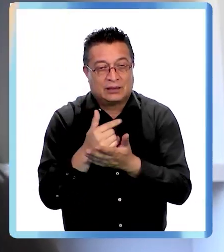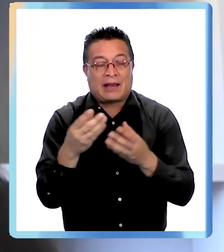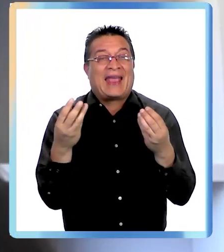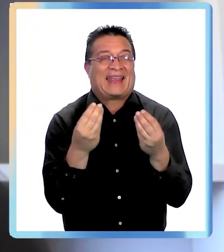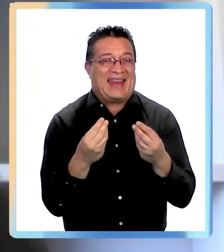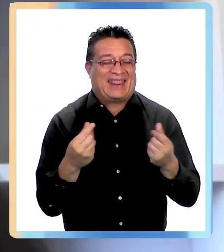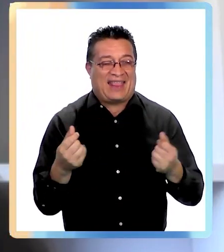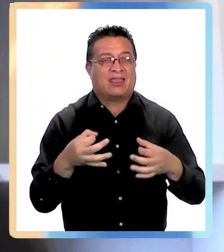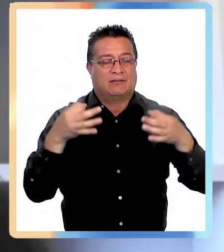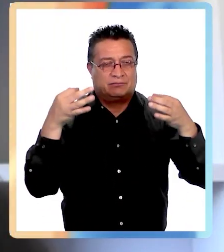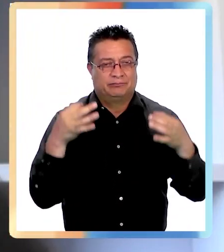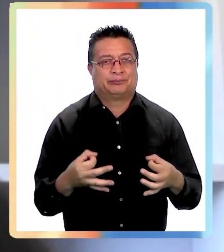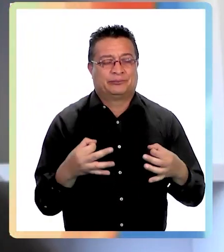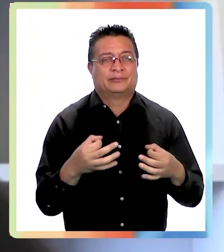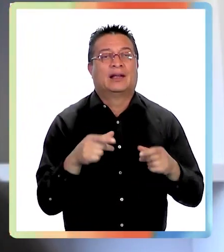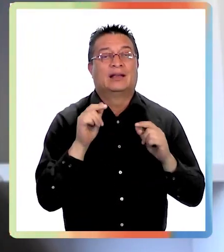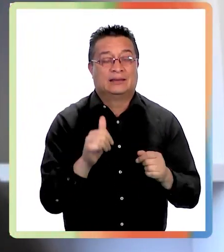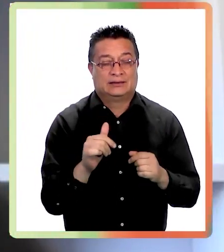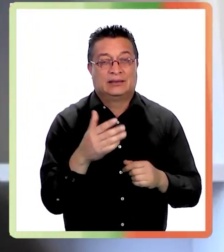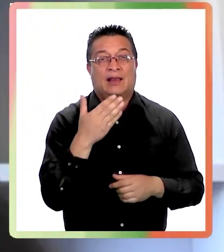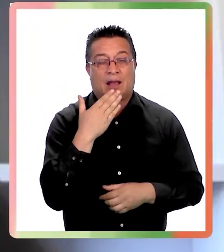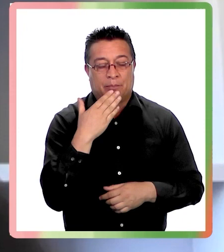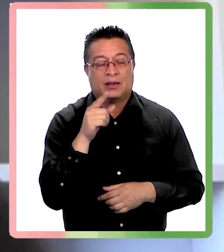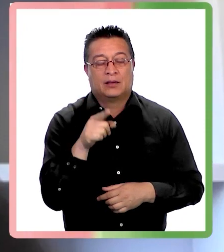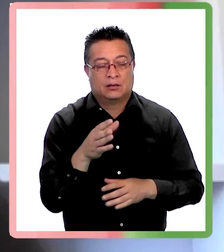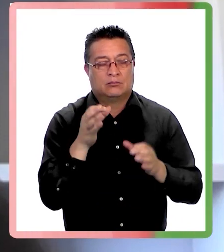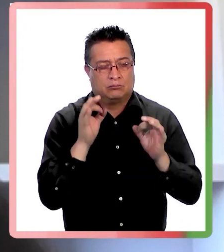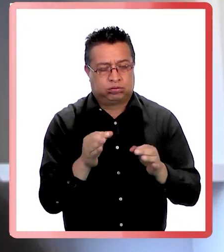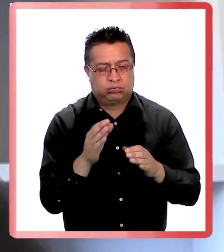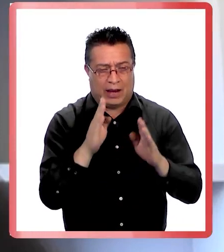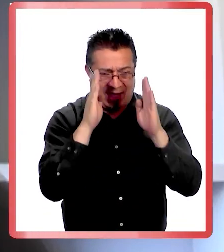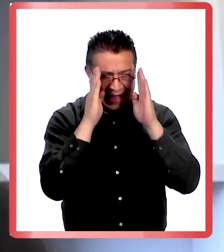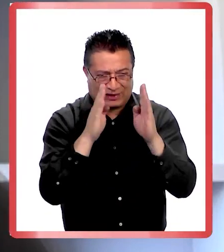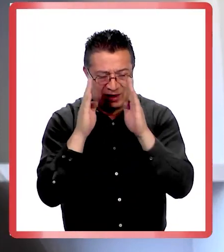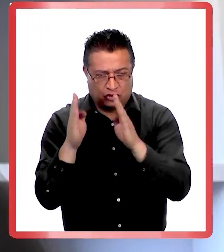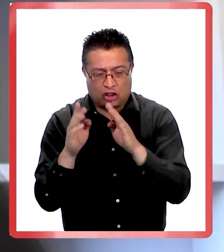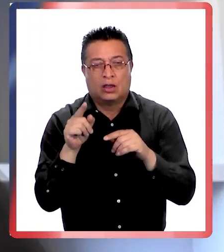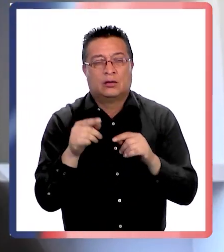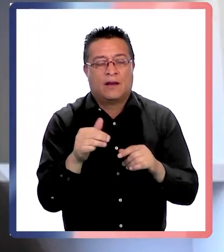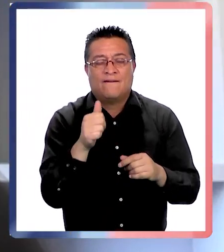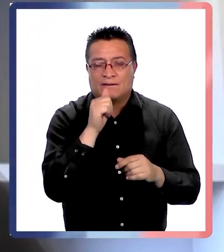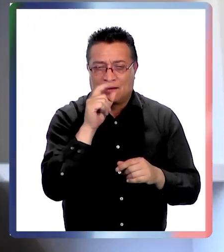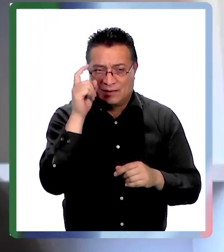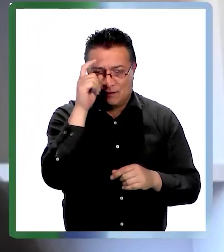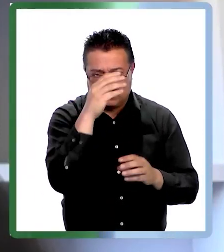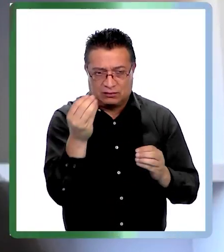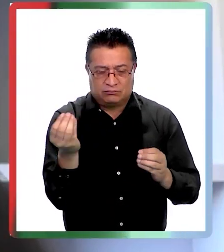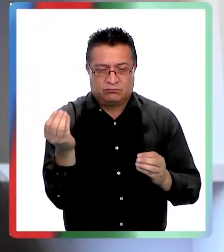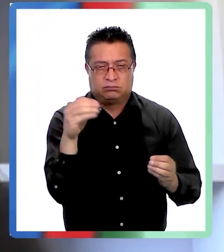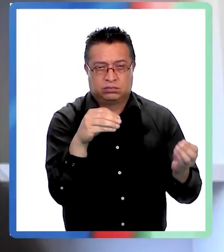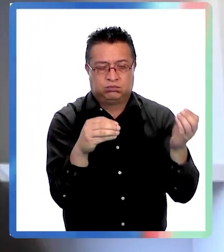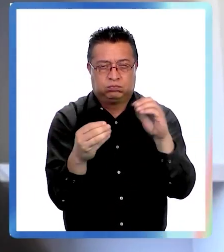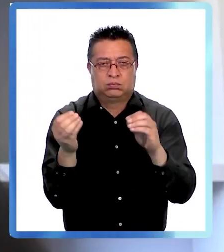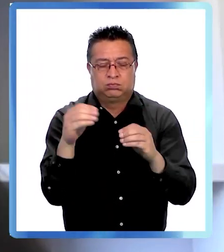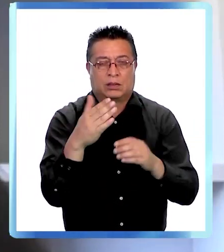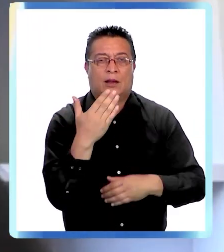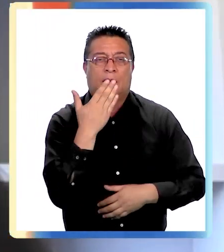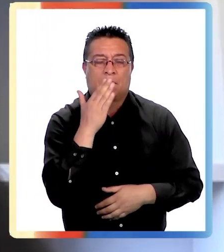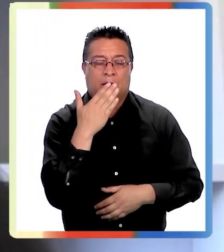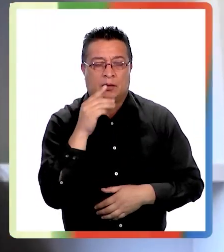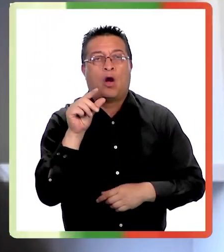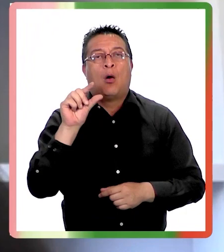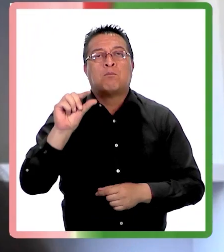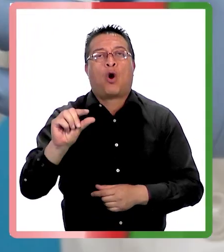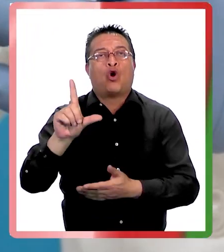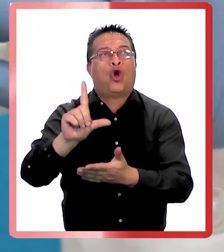la idea es que sean especialistas de calidad y que sean como adecuados para la atención, entonces cuesta de repente armar